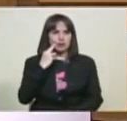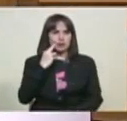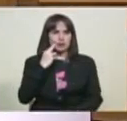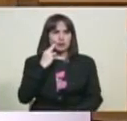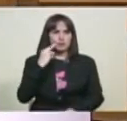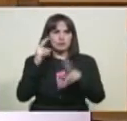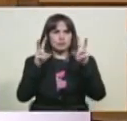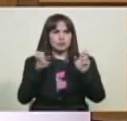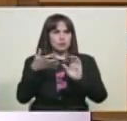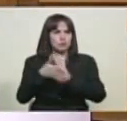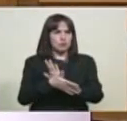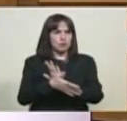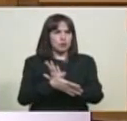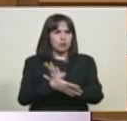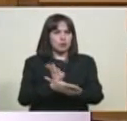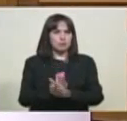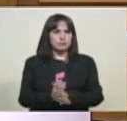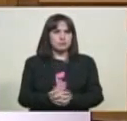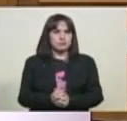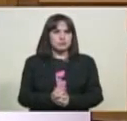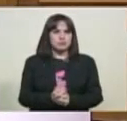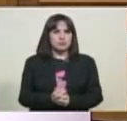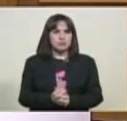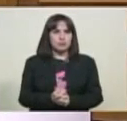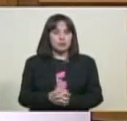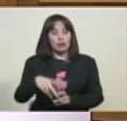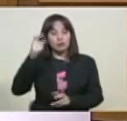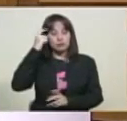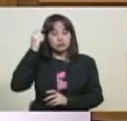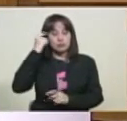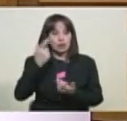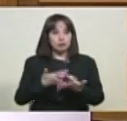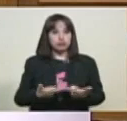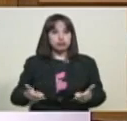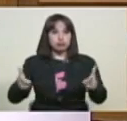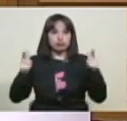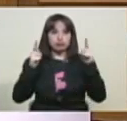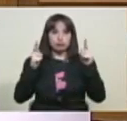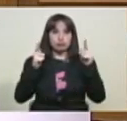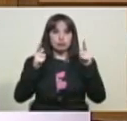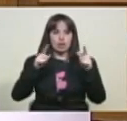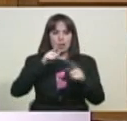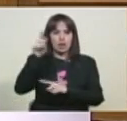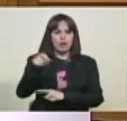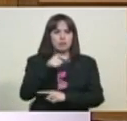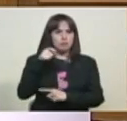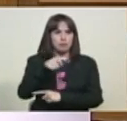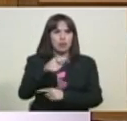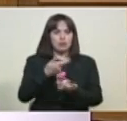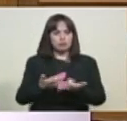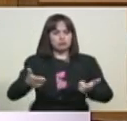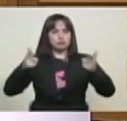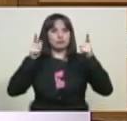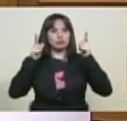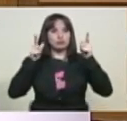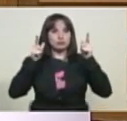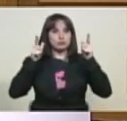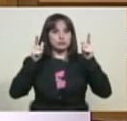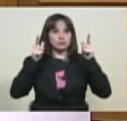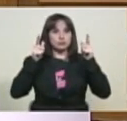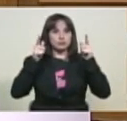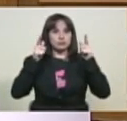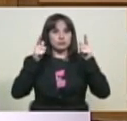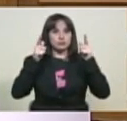la Nueva Granada, el día en que liberamos las espadas libertadoras con